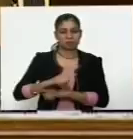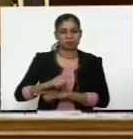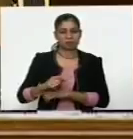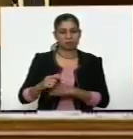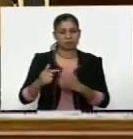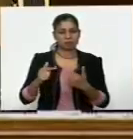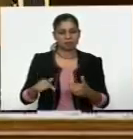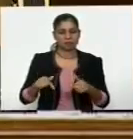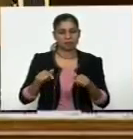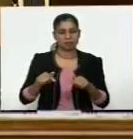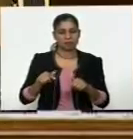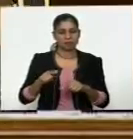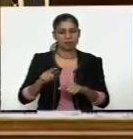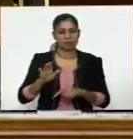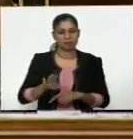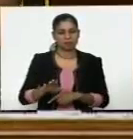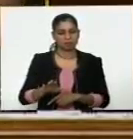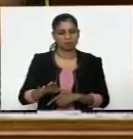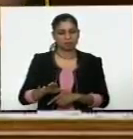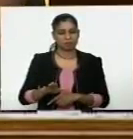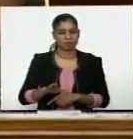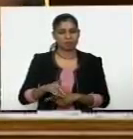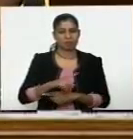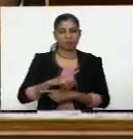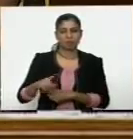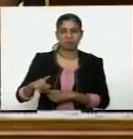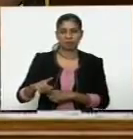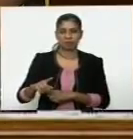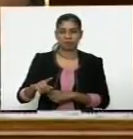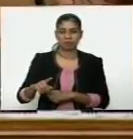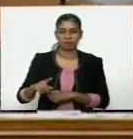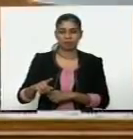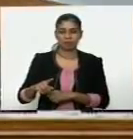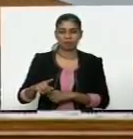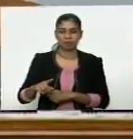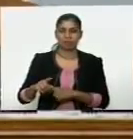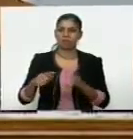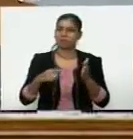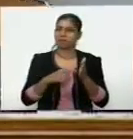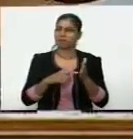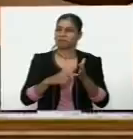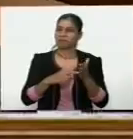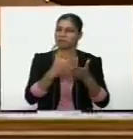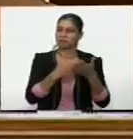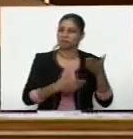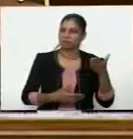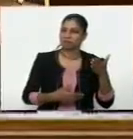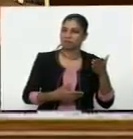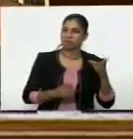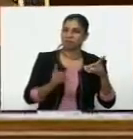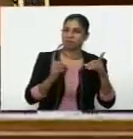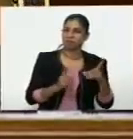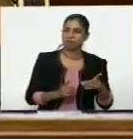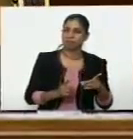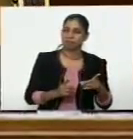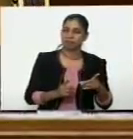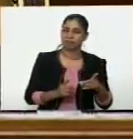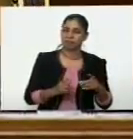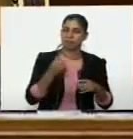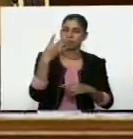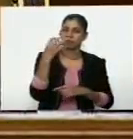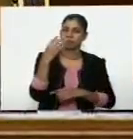siguiente. La orden ejecutiva tiene su fundamento en una decisión de la